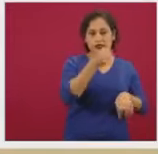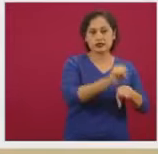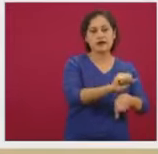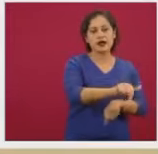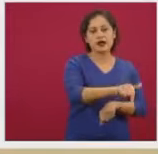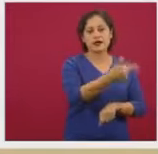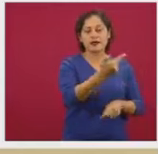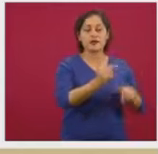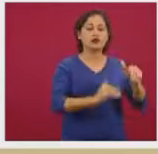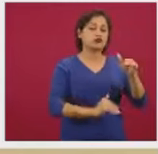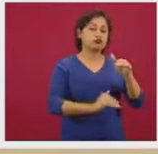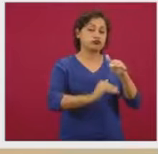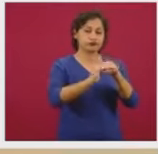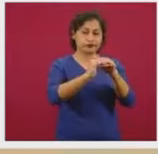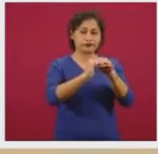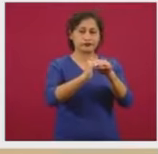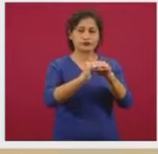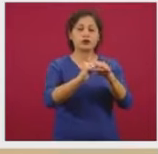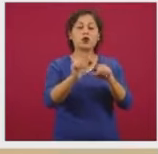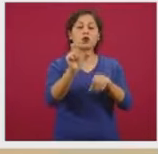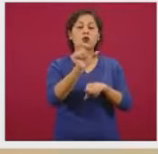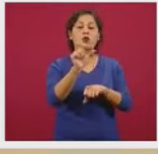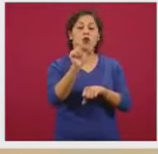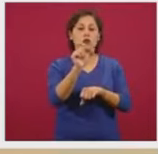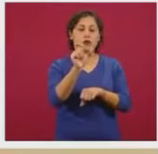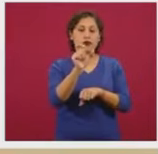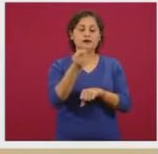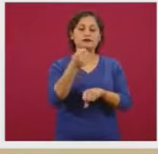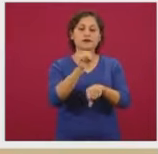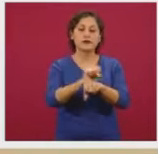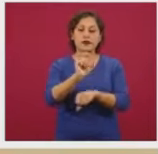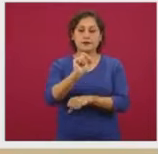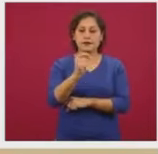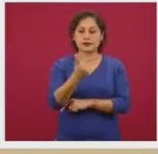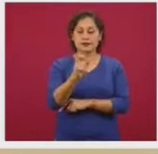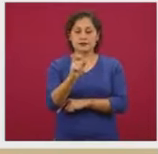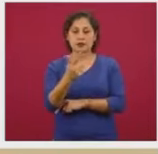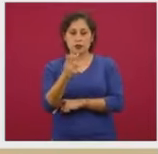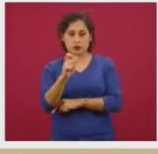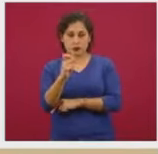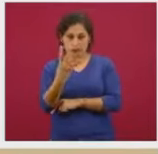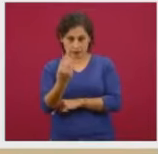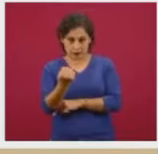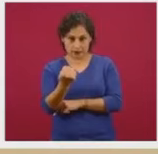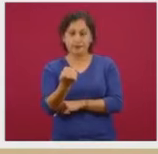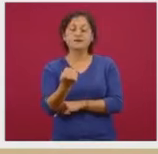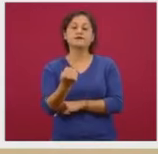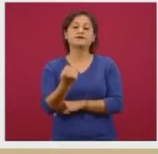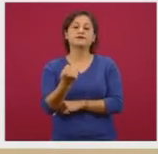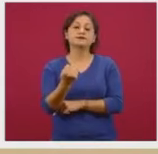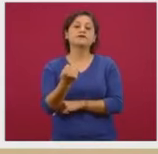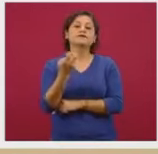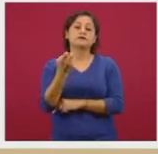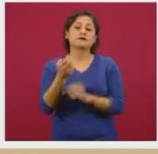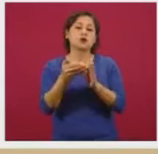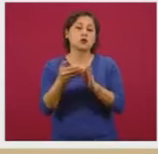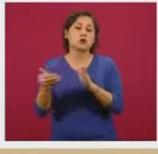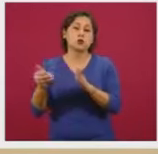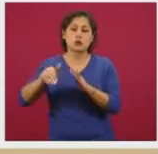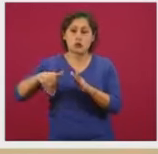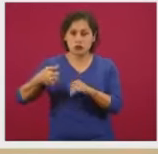un incremento, llegando a su punto máximo más o menos en las semanas 27, 28, 29, y ya ha tenido un descenso y ya en las últimas